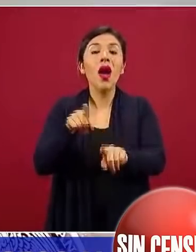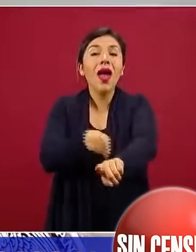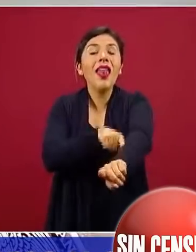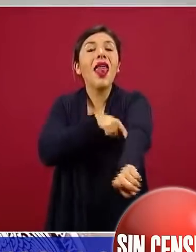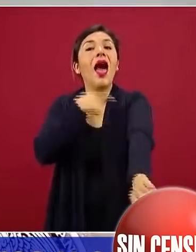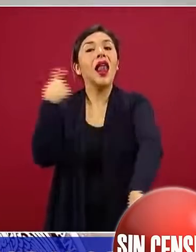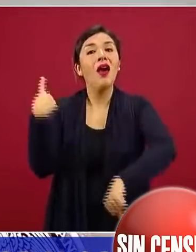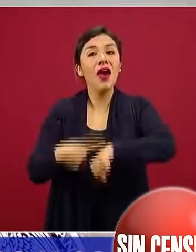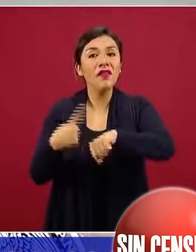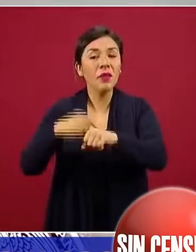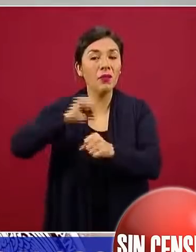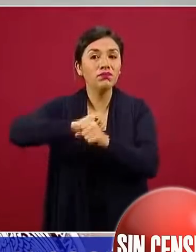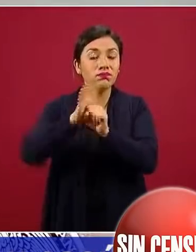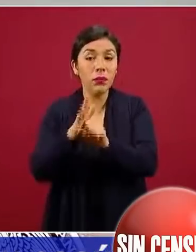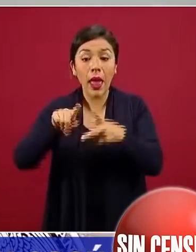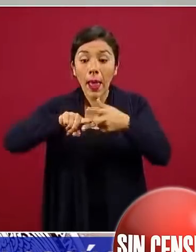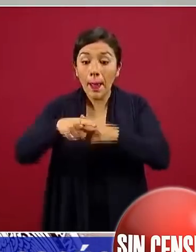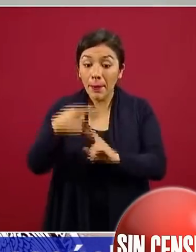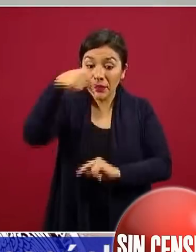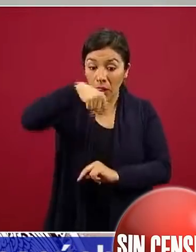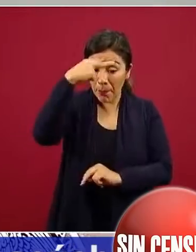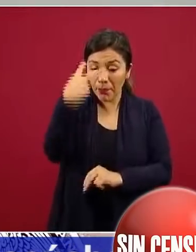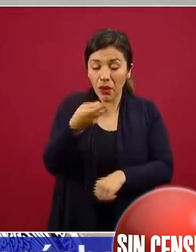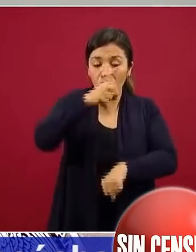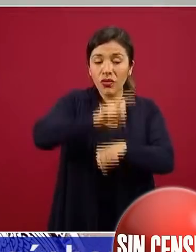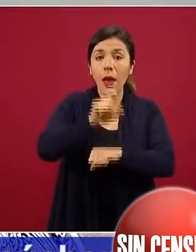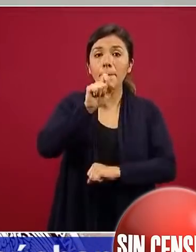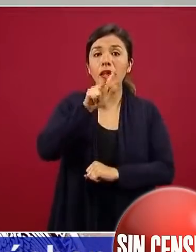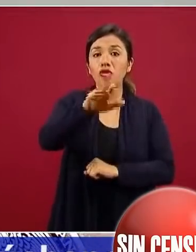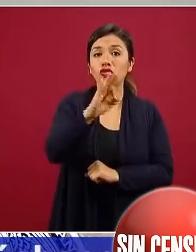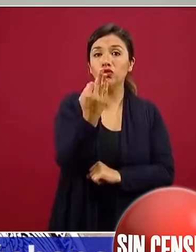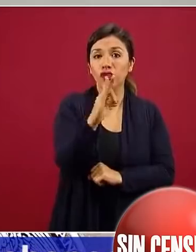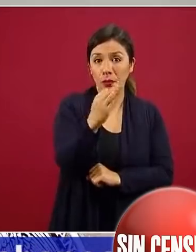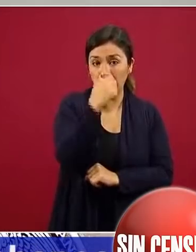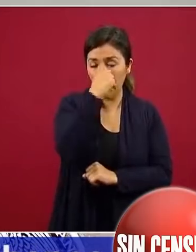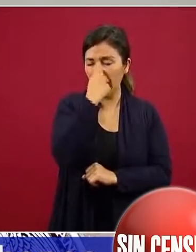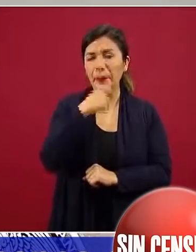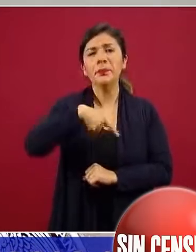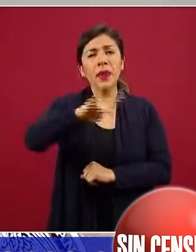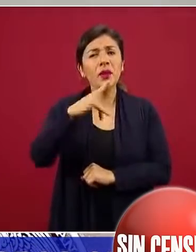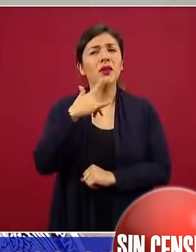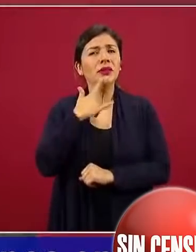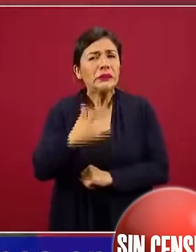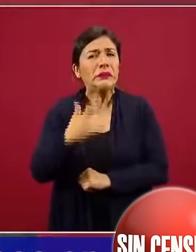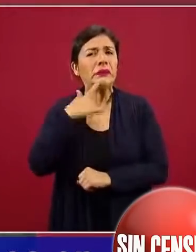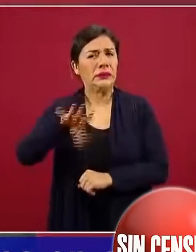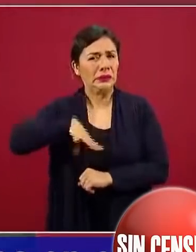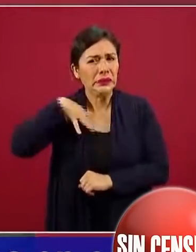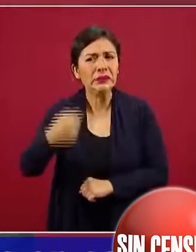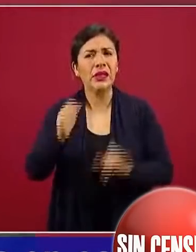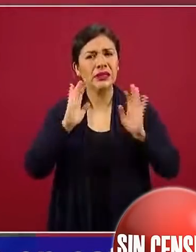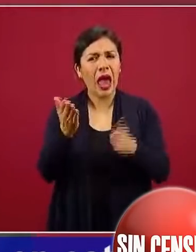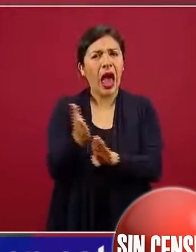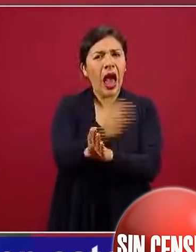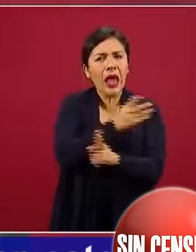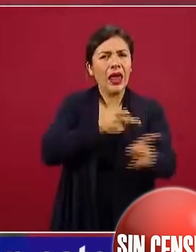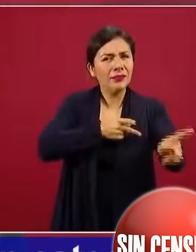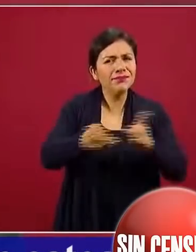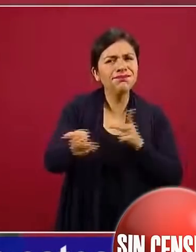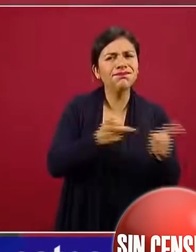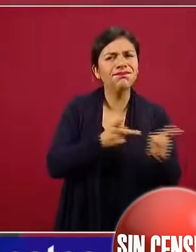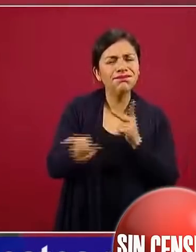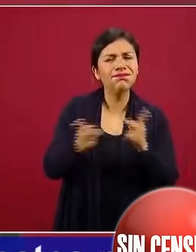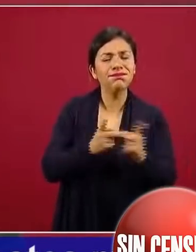larga. La epidemia empezó el 28 de febrero en México, aunque los esfuerzos de preparación habían iniciado desde la